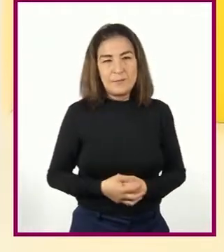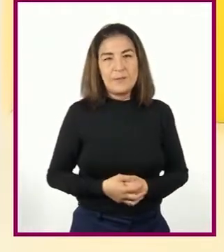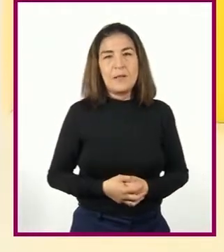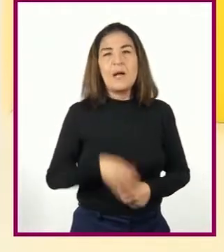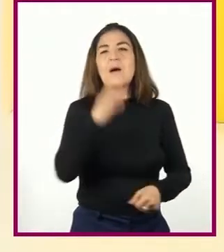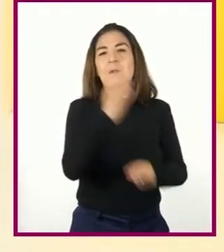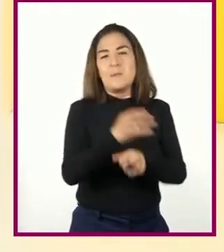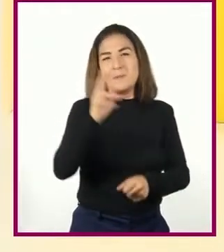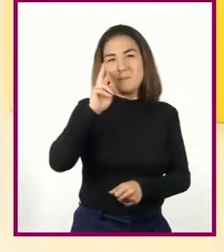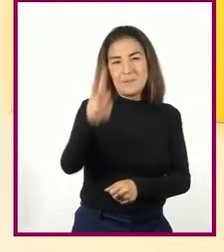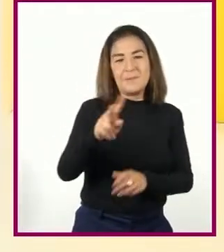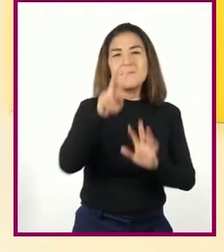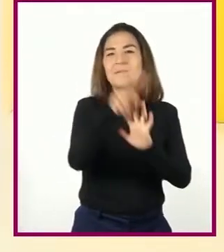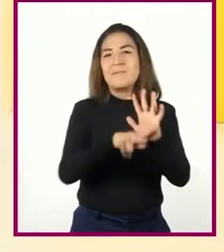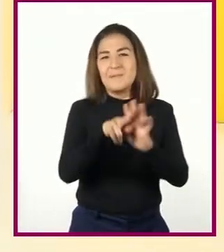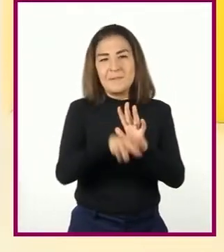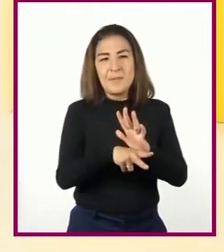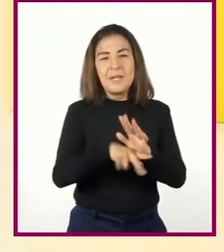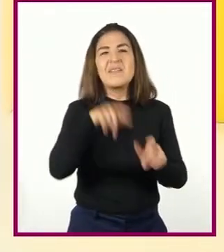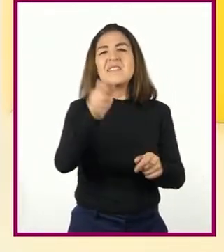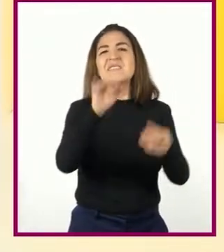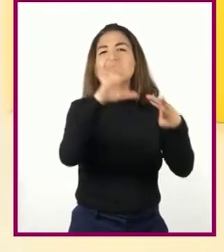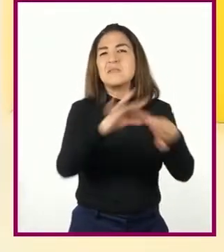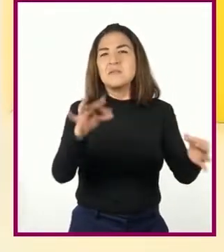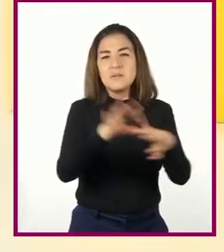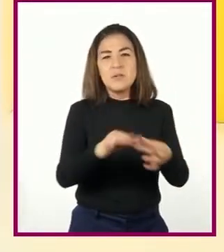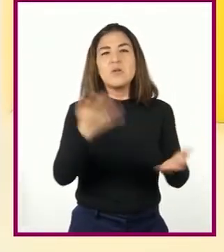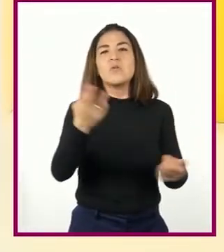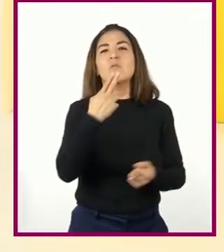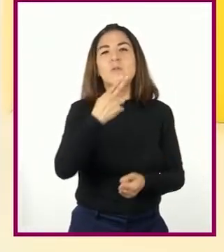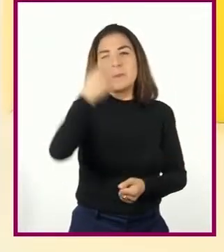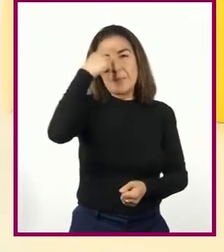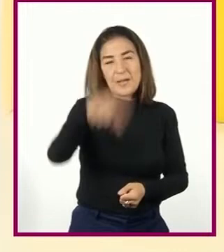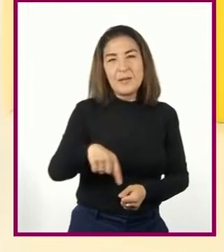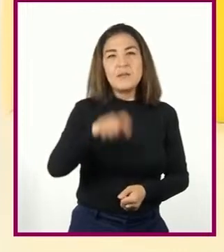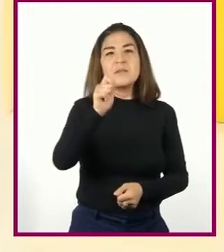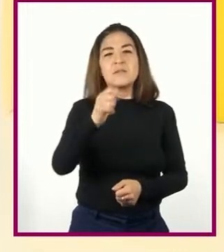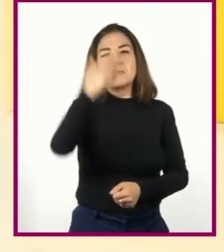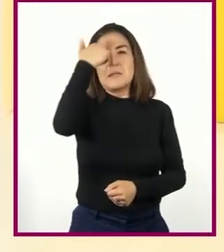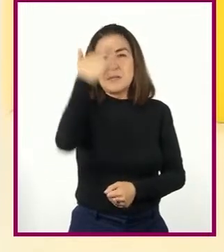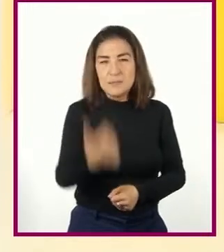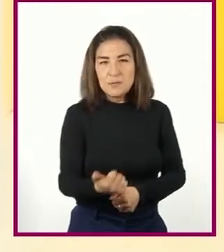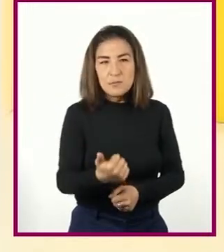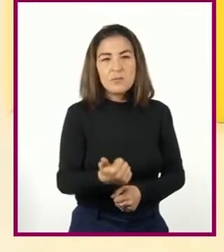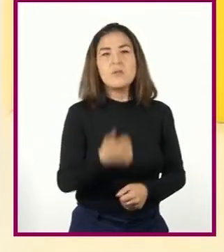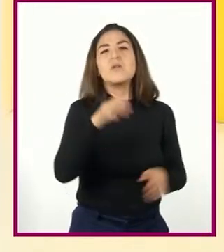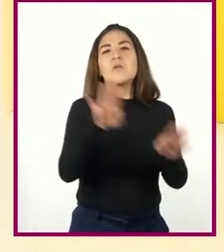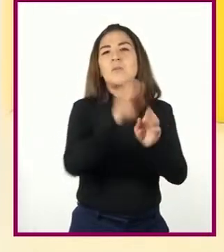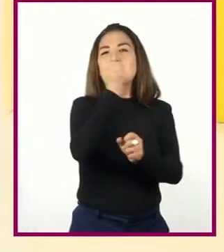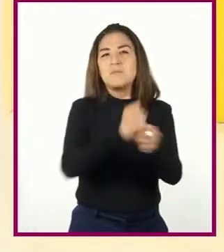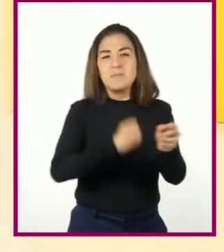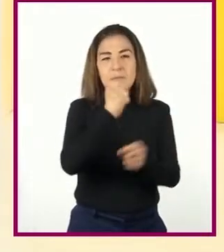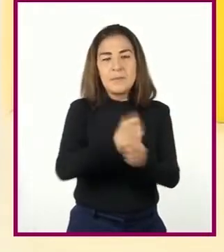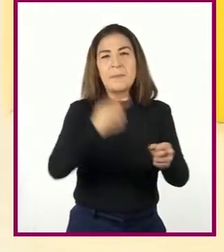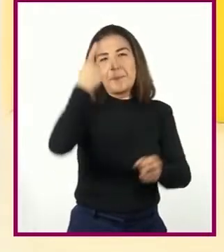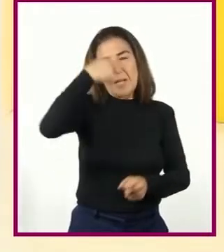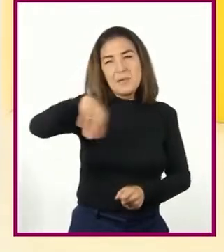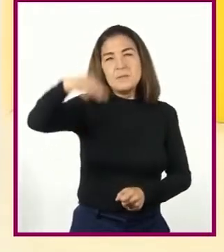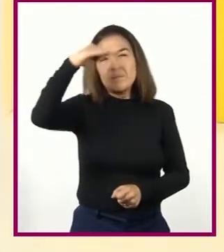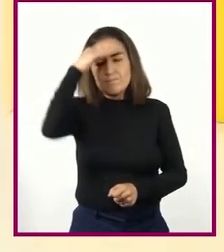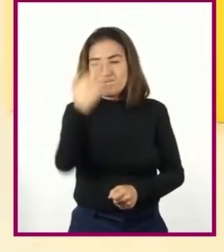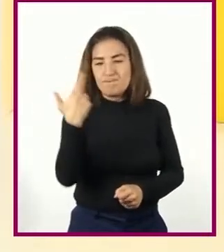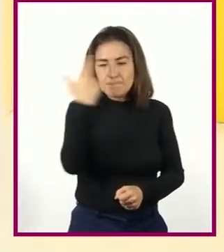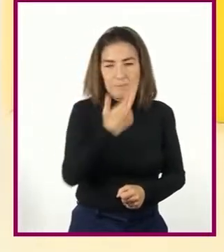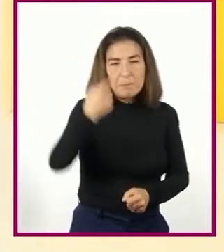los invito a ver el siguiente video que nos habla sobre el uso de la facultad de la razón y la práctica de la reflexión para